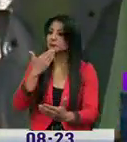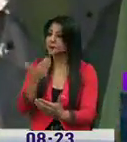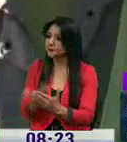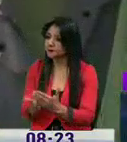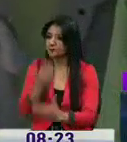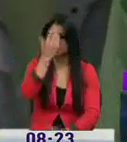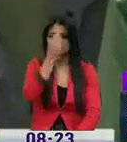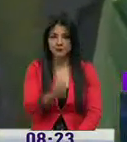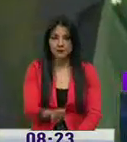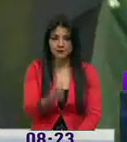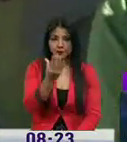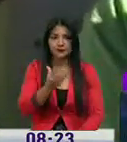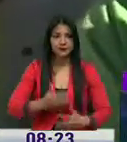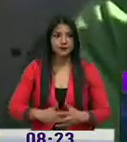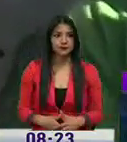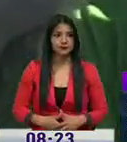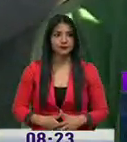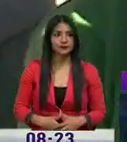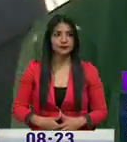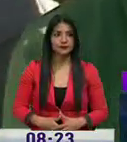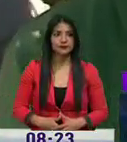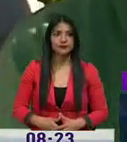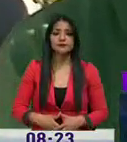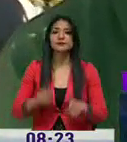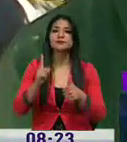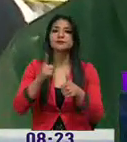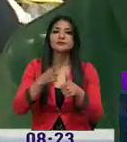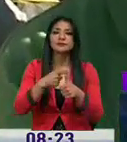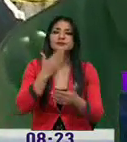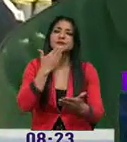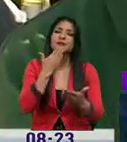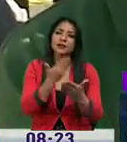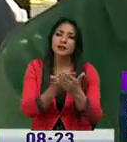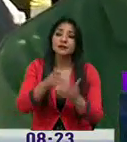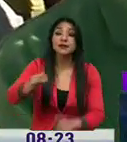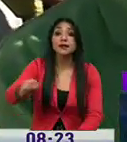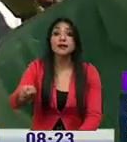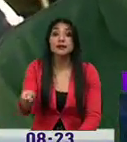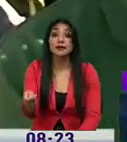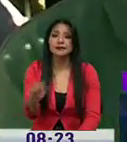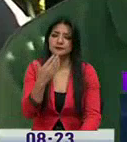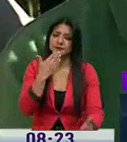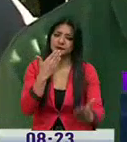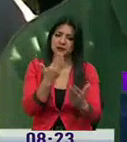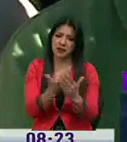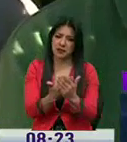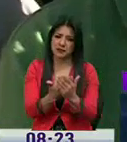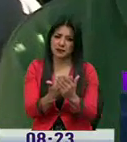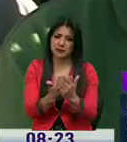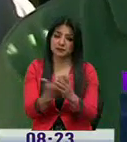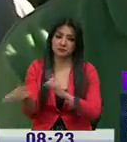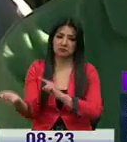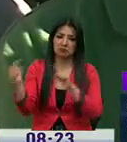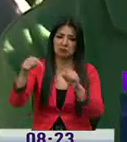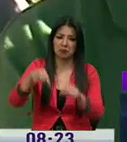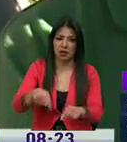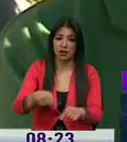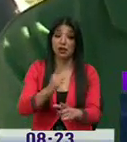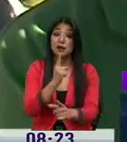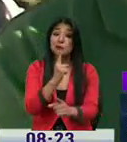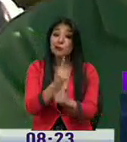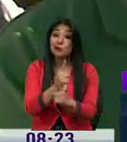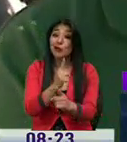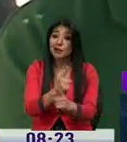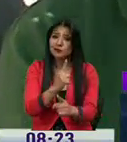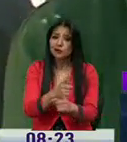días. Sí, primeramente queremos agradecer a este prestigioso canal los pasos que ha dado hasta acá y por medio de esto quizás